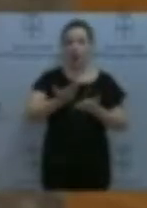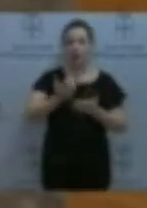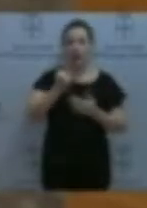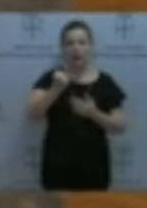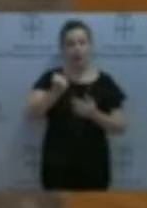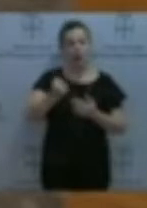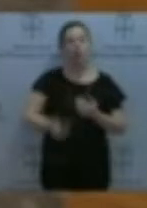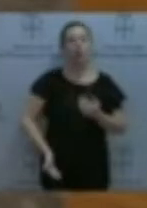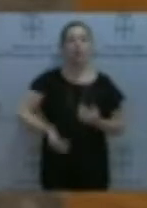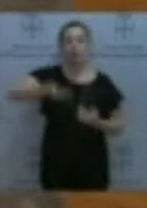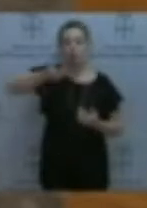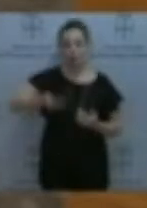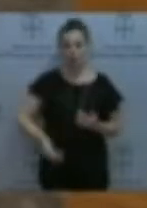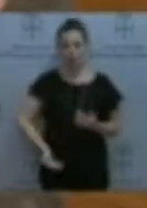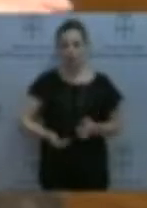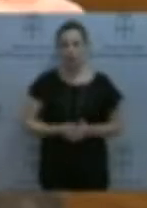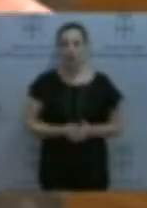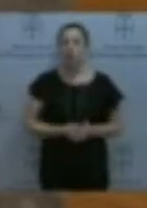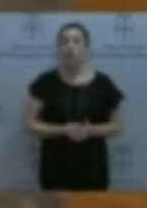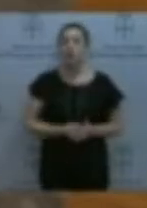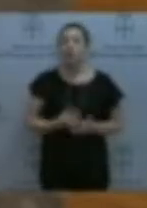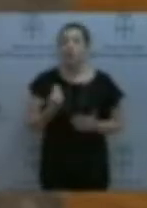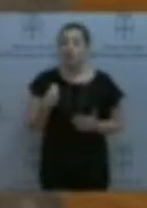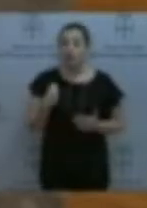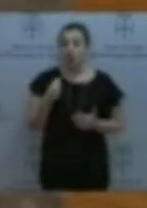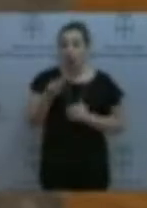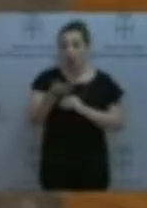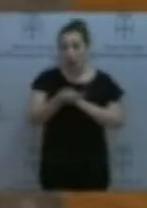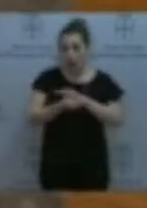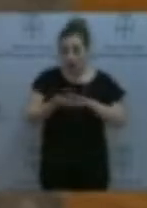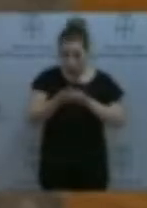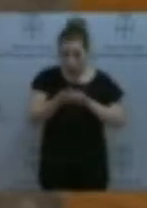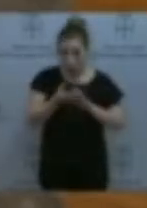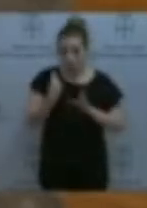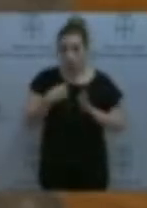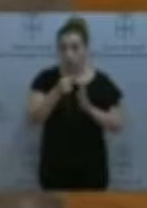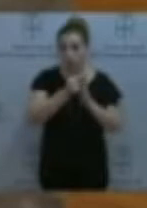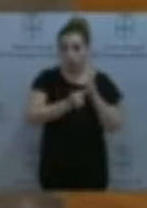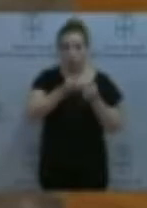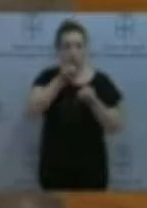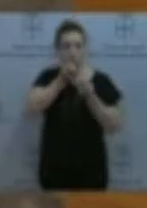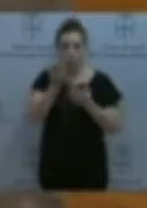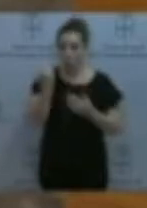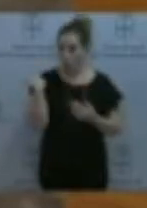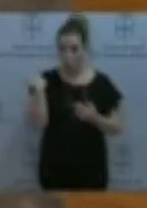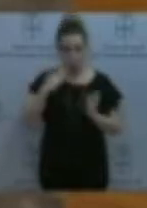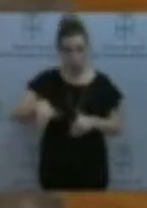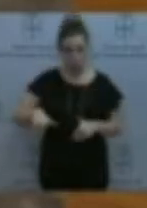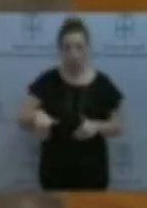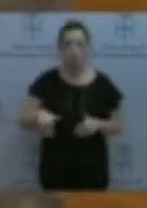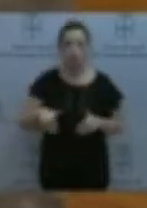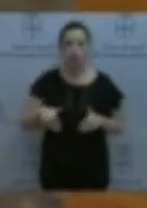este sentido, le doy los últimos datos correspondientes al ejercicio